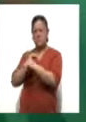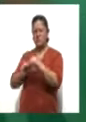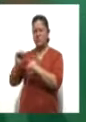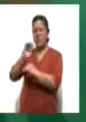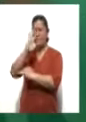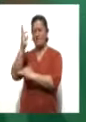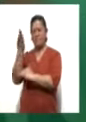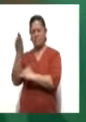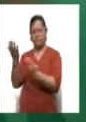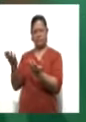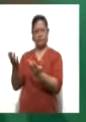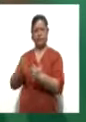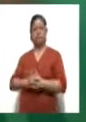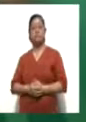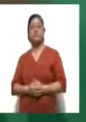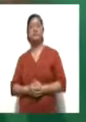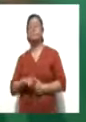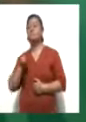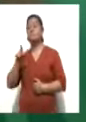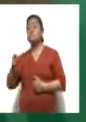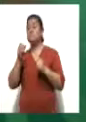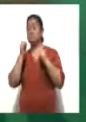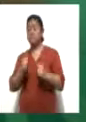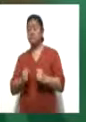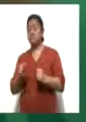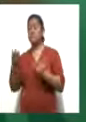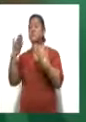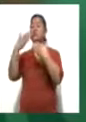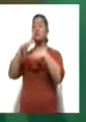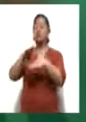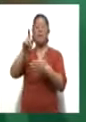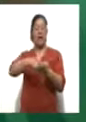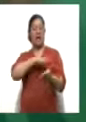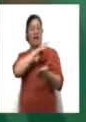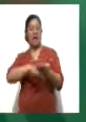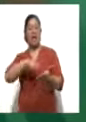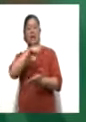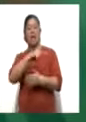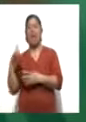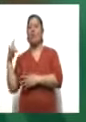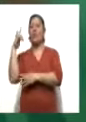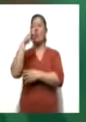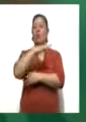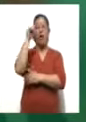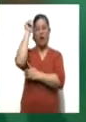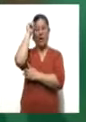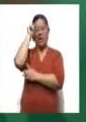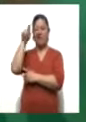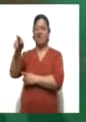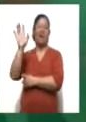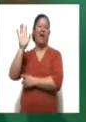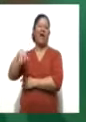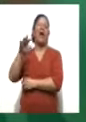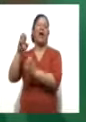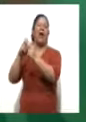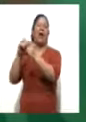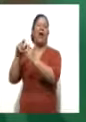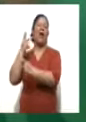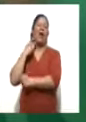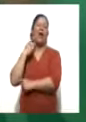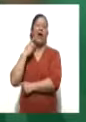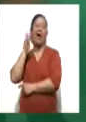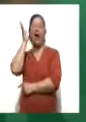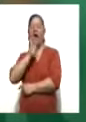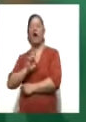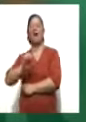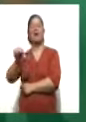Al asegurar que el informe de la Auditoría Superior de la Federación sobre la cancelación del aeropuerto de Texcoco tiene tintes politiqueros, el presidente Andrés Manuel López Obrador